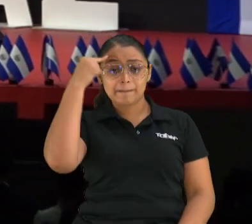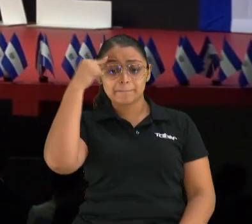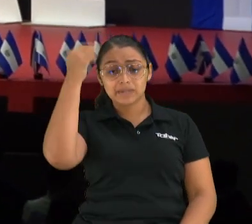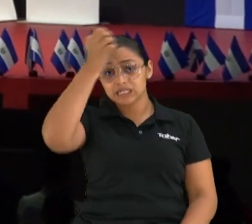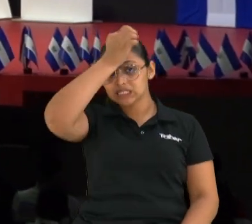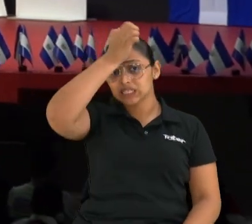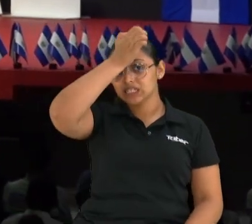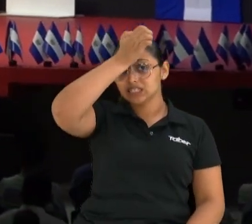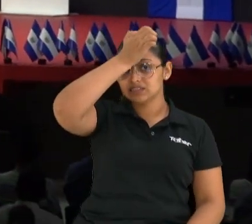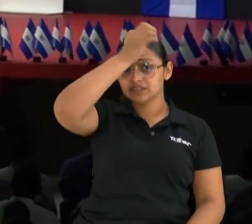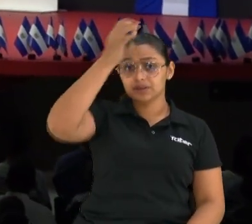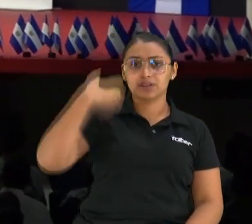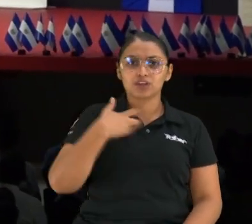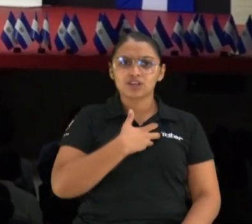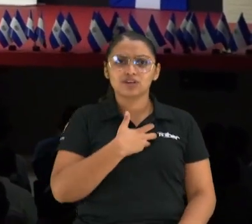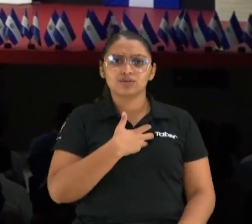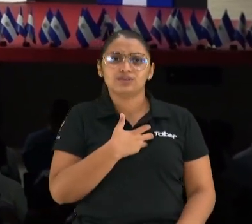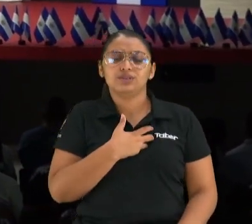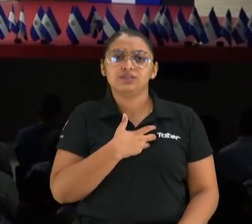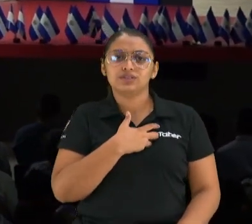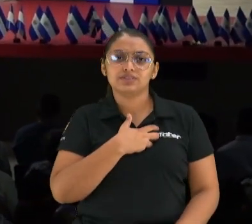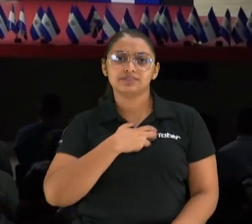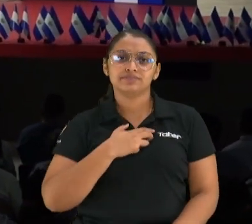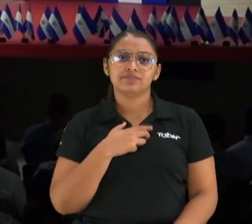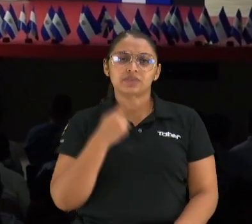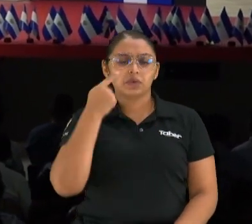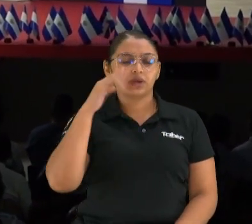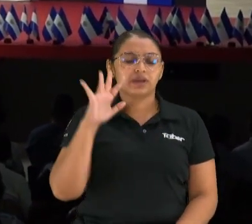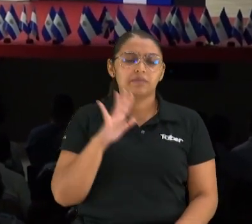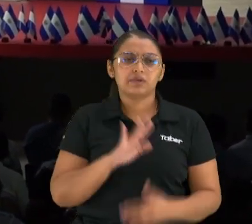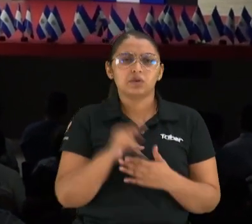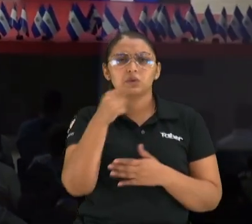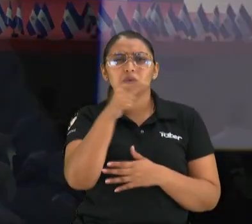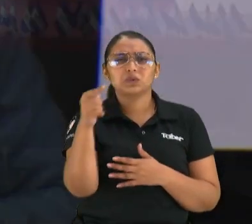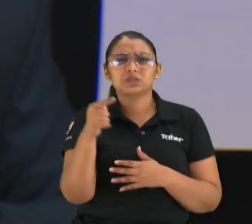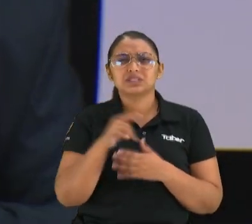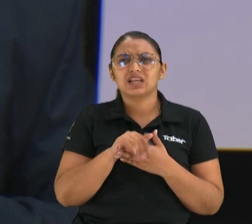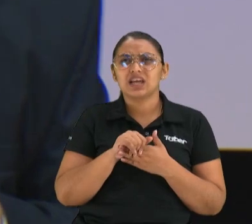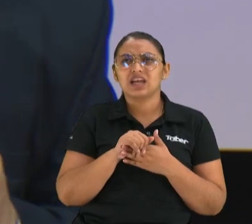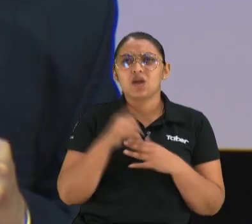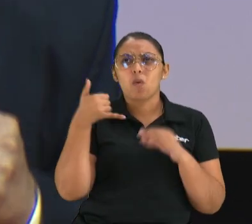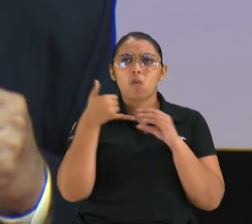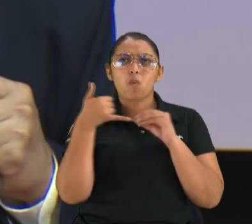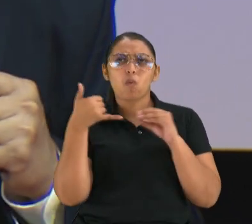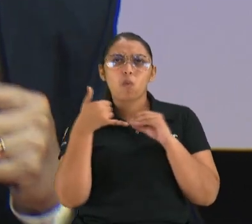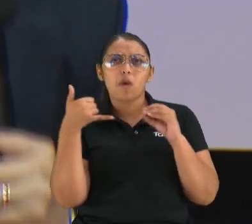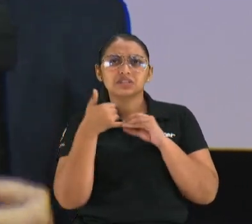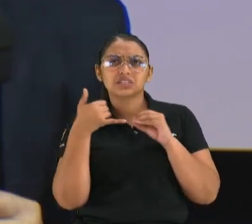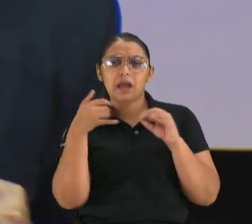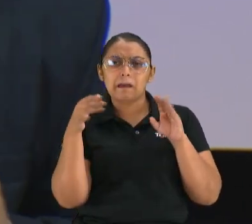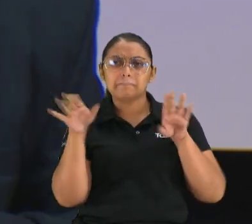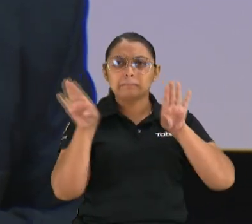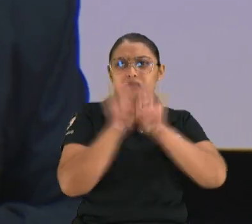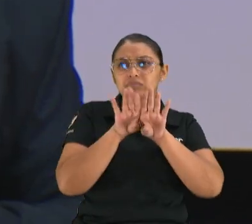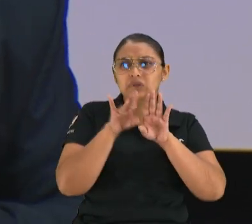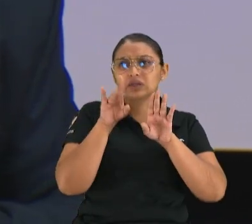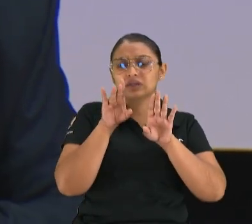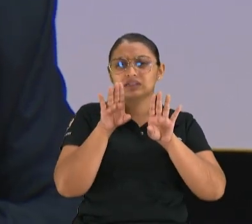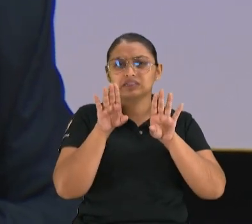a estas alturas del partido si usted de los que bloquea por tres horas en WhatsApp mente reprobada